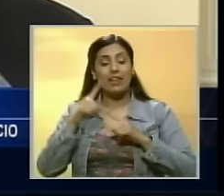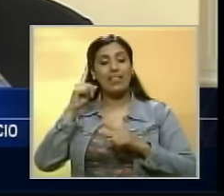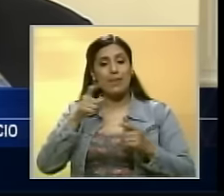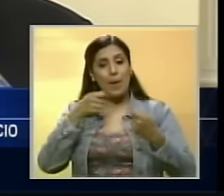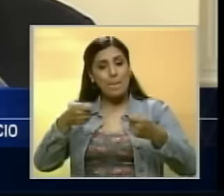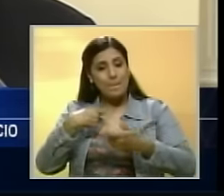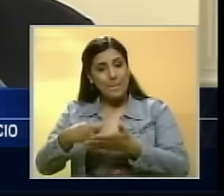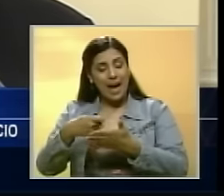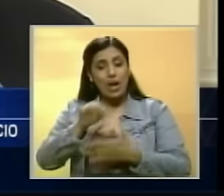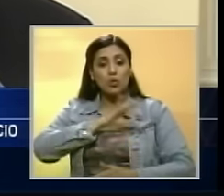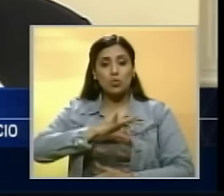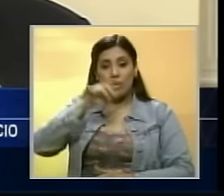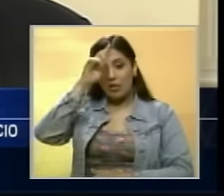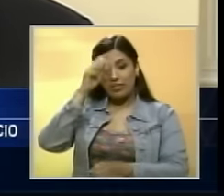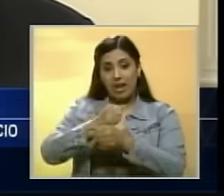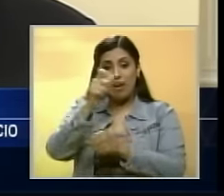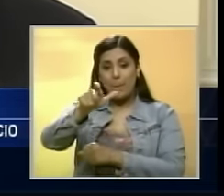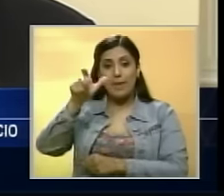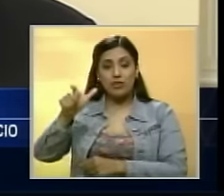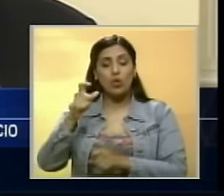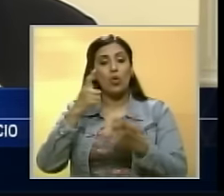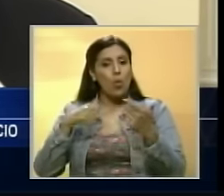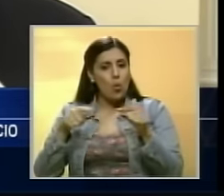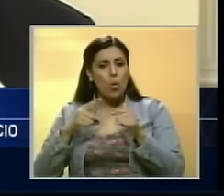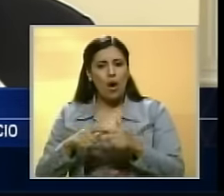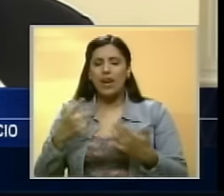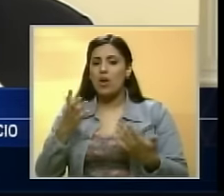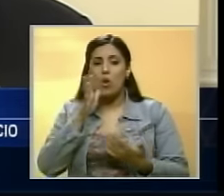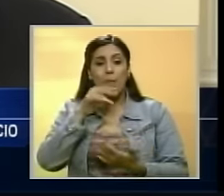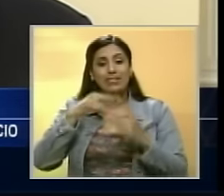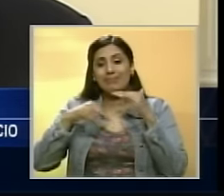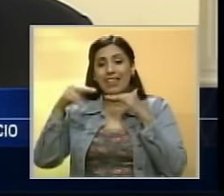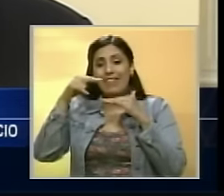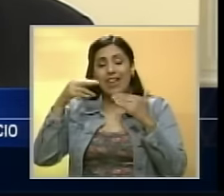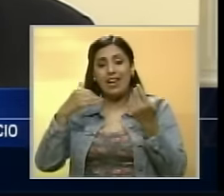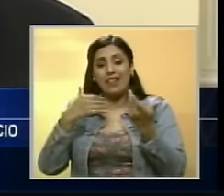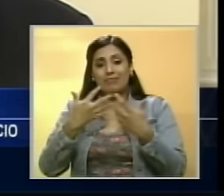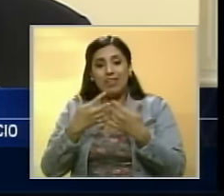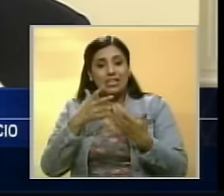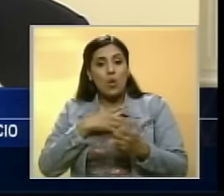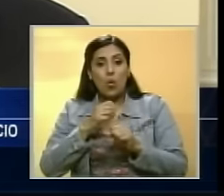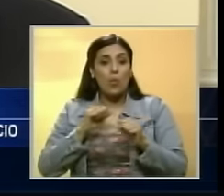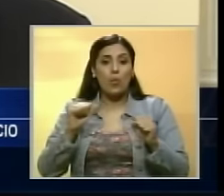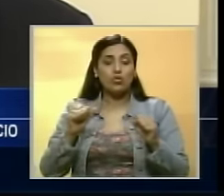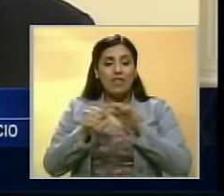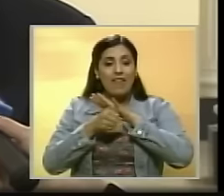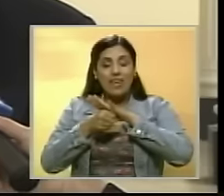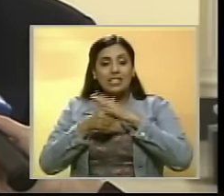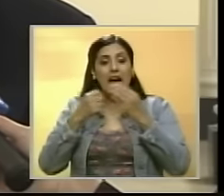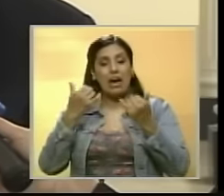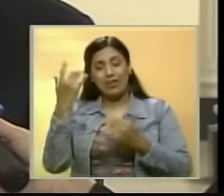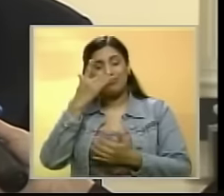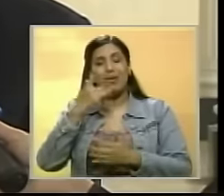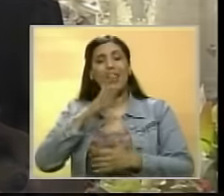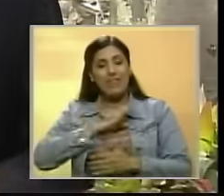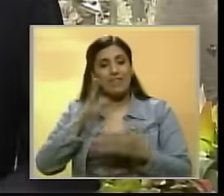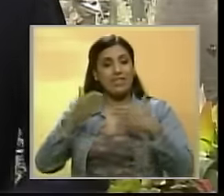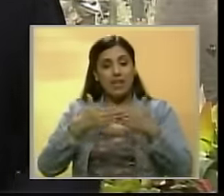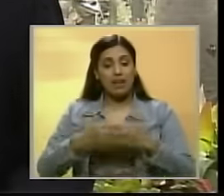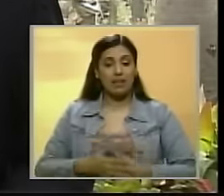Los sueldos de los empleados pagar la la los locales y no los niveles de actividad de la empresa no le da la base indudablemente que tienen que